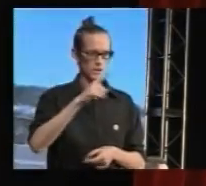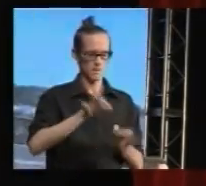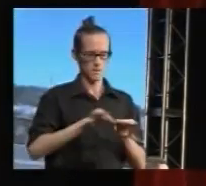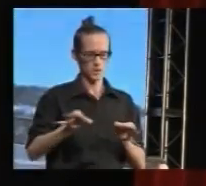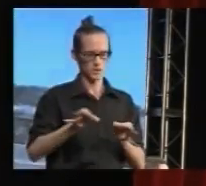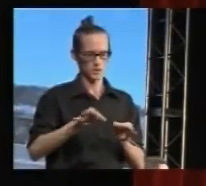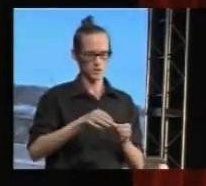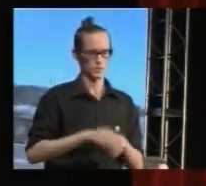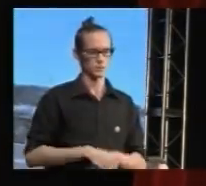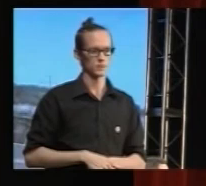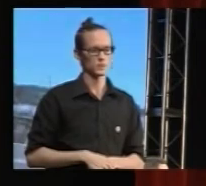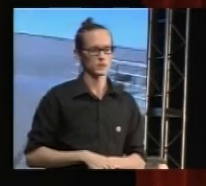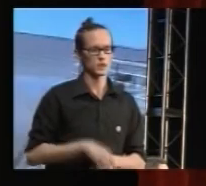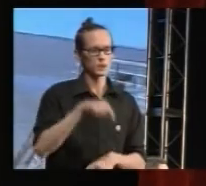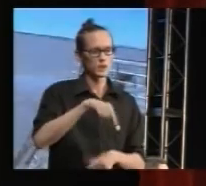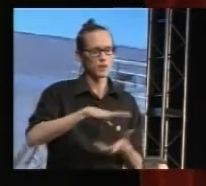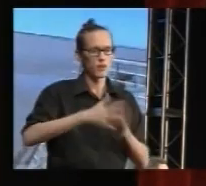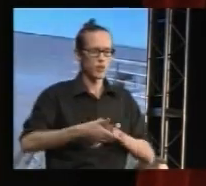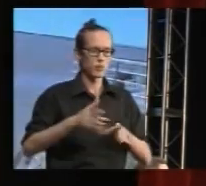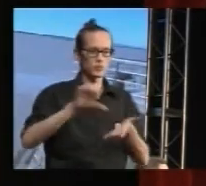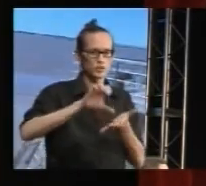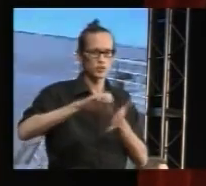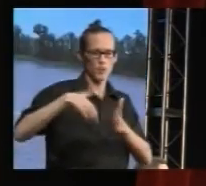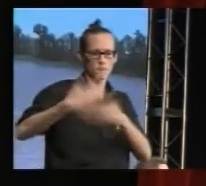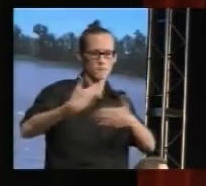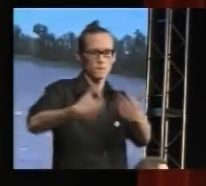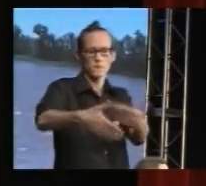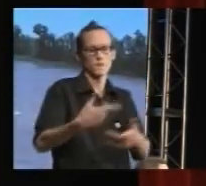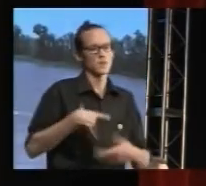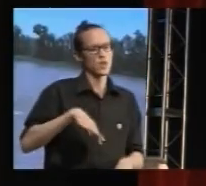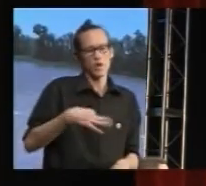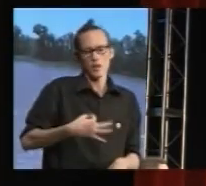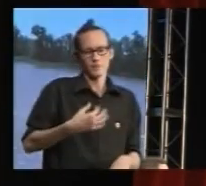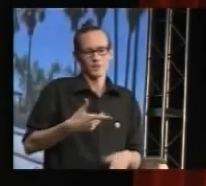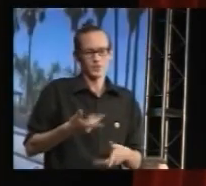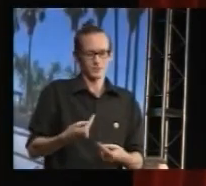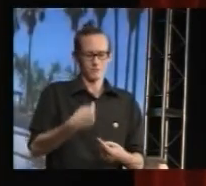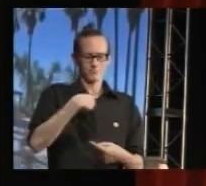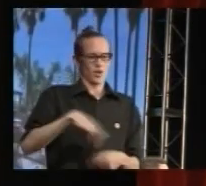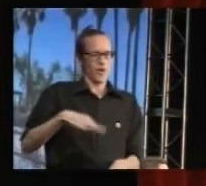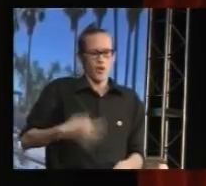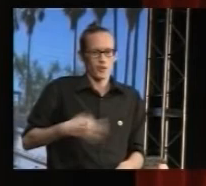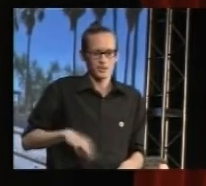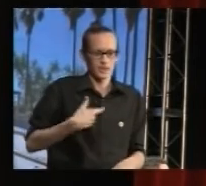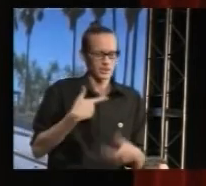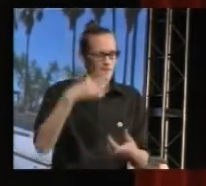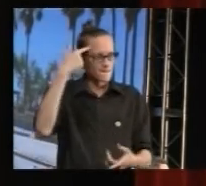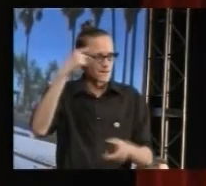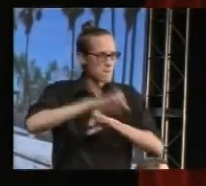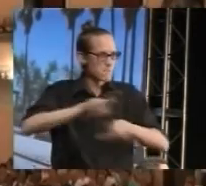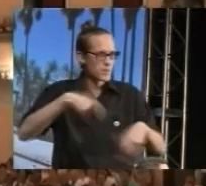de una ciudad en desarrollo nos obliga a continuar y profundizar la